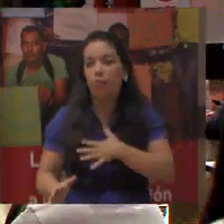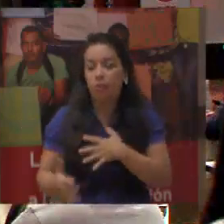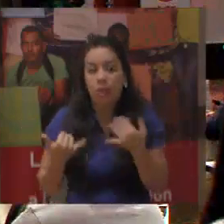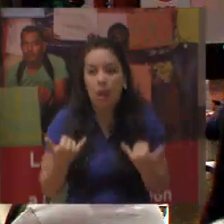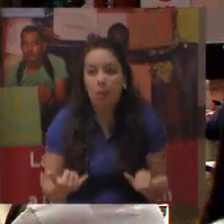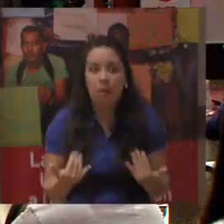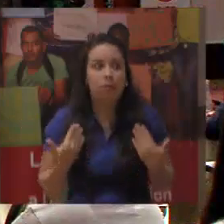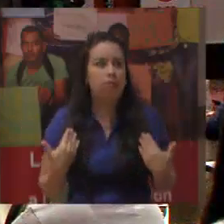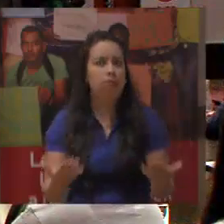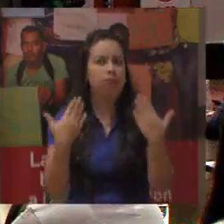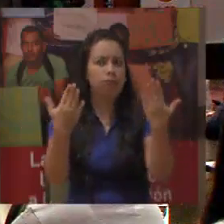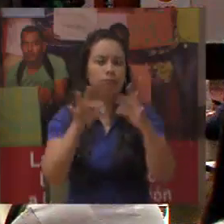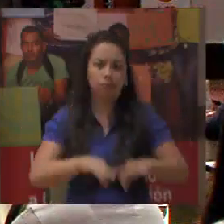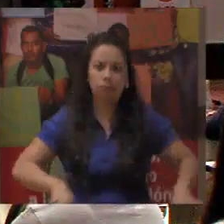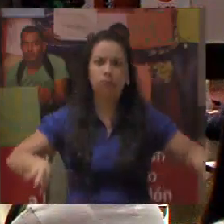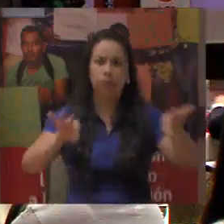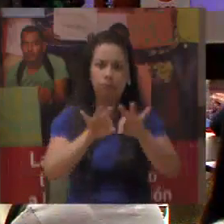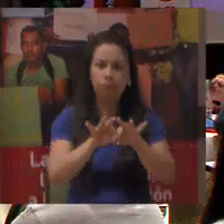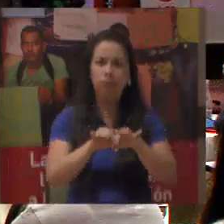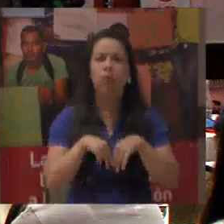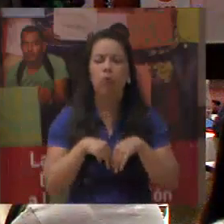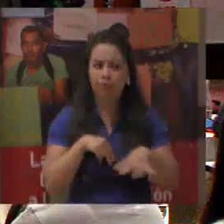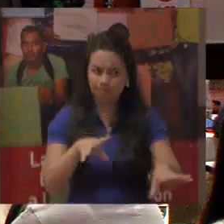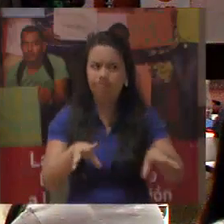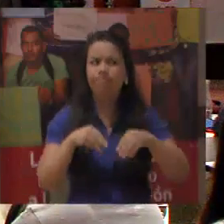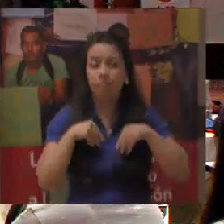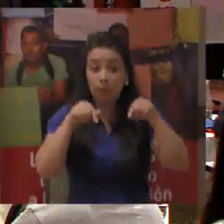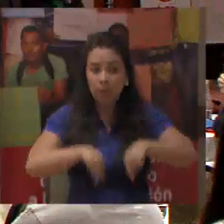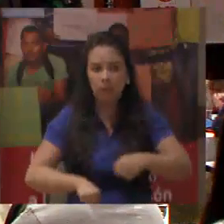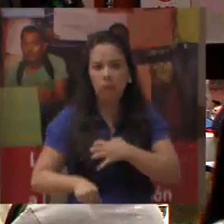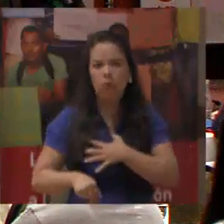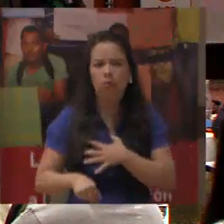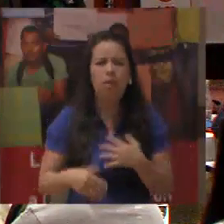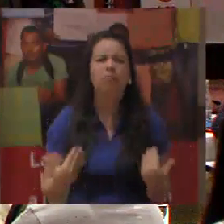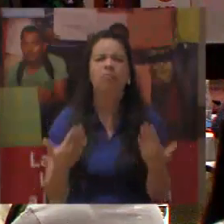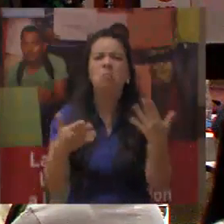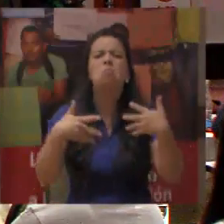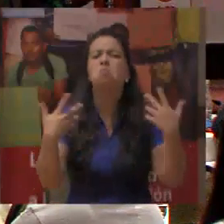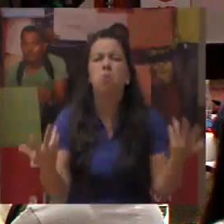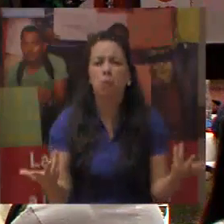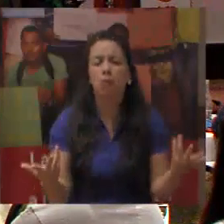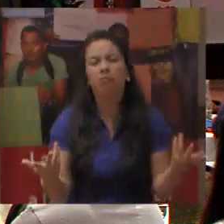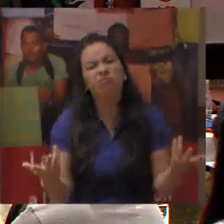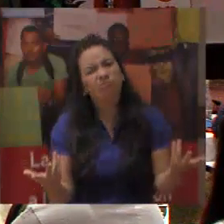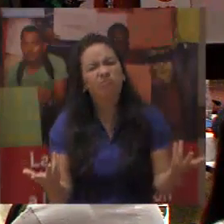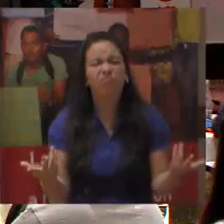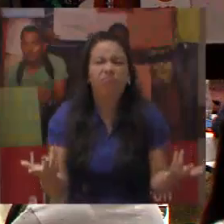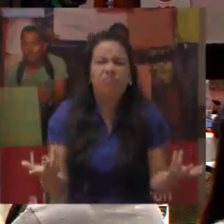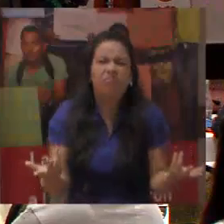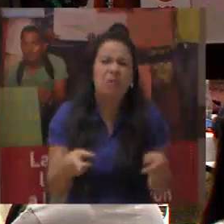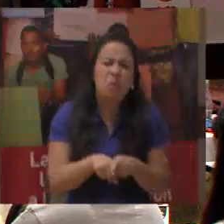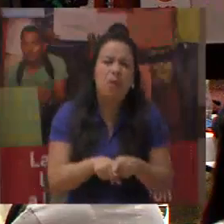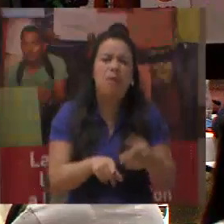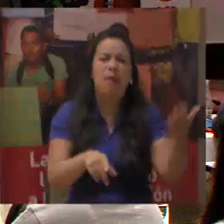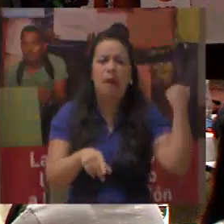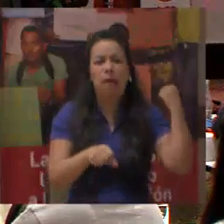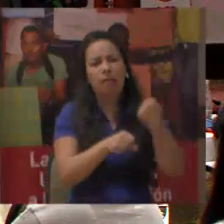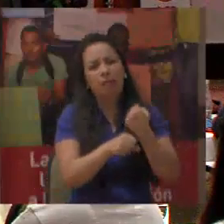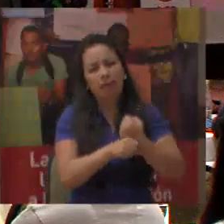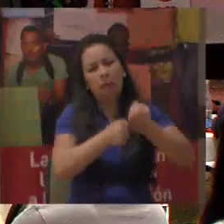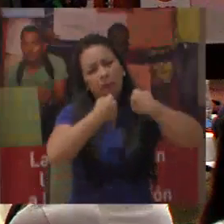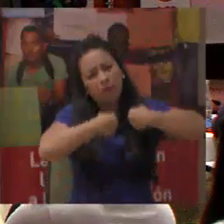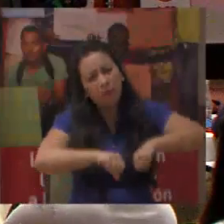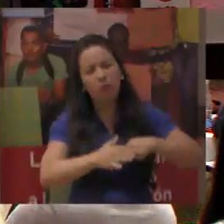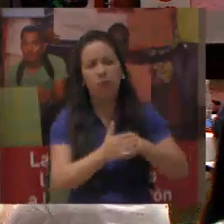al frente. Reconozcamos que esta oportunidad se logró por todo, pues por el trabajo de